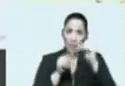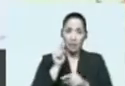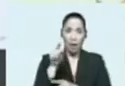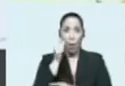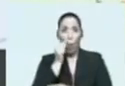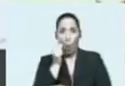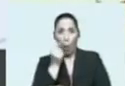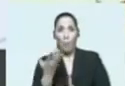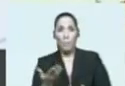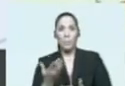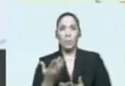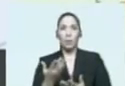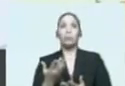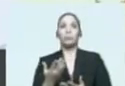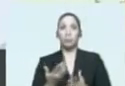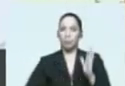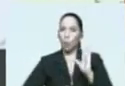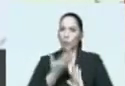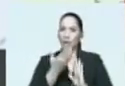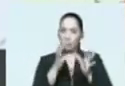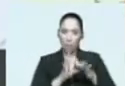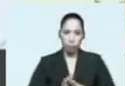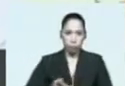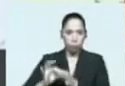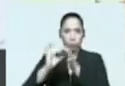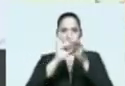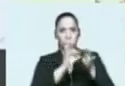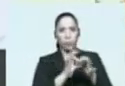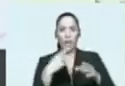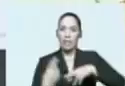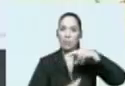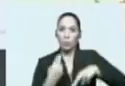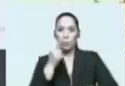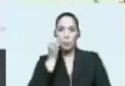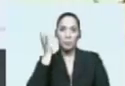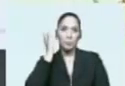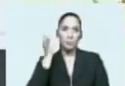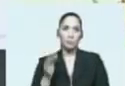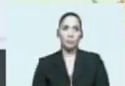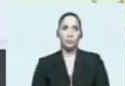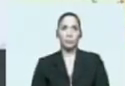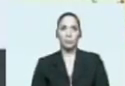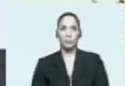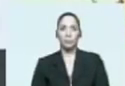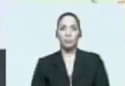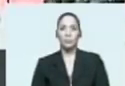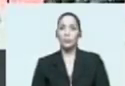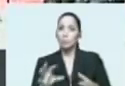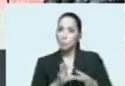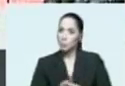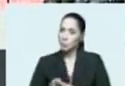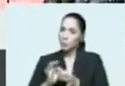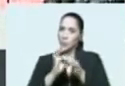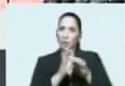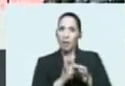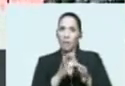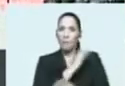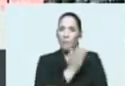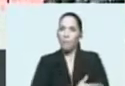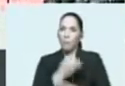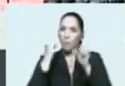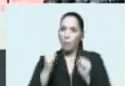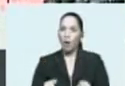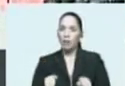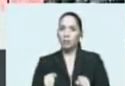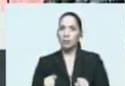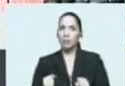estratégica y táctica de la unidad de las y los revolucionarios sobre la unidad orgánica de la fuerza que solas solo